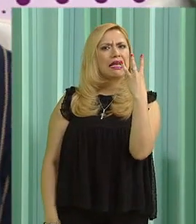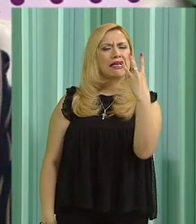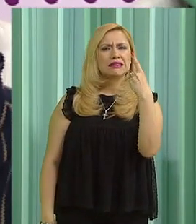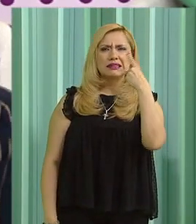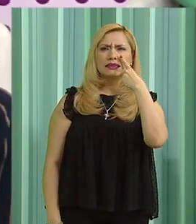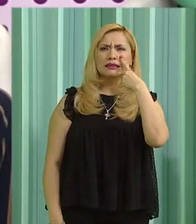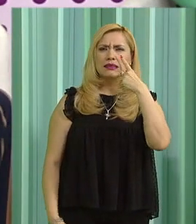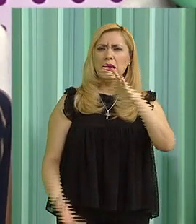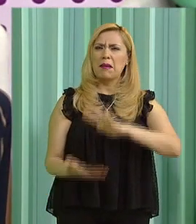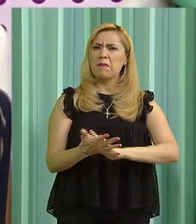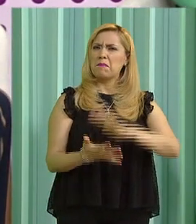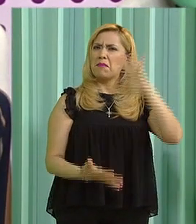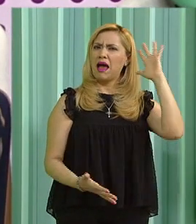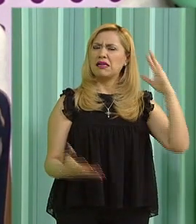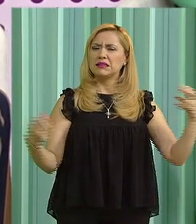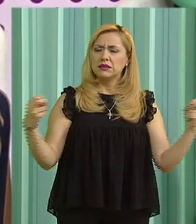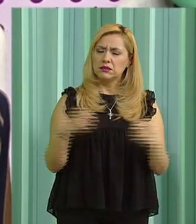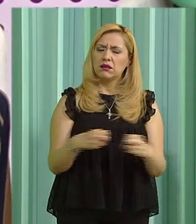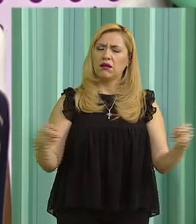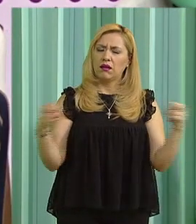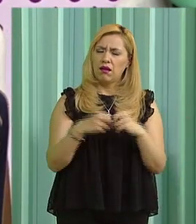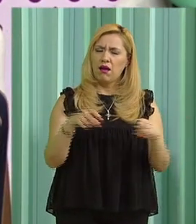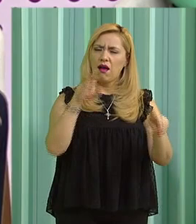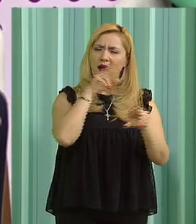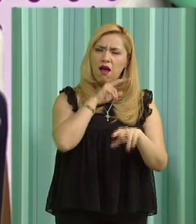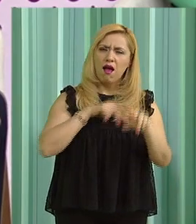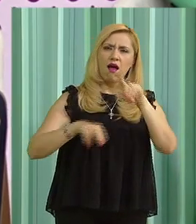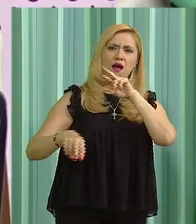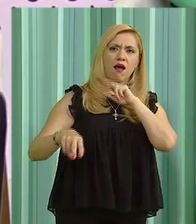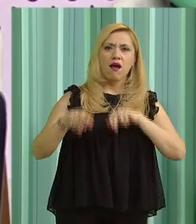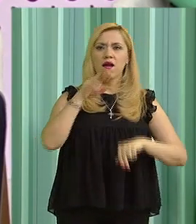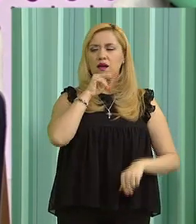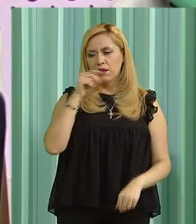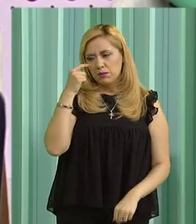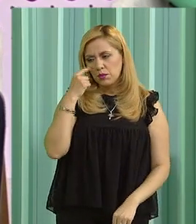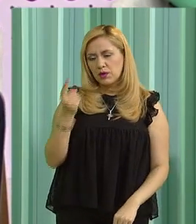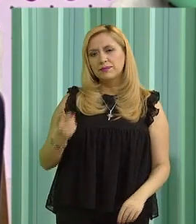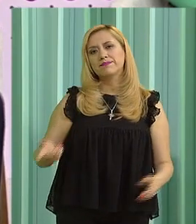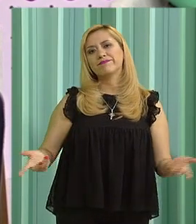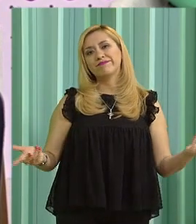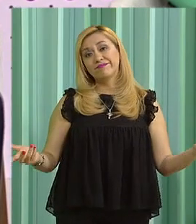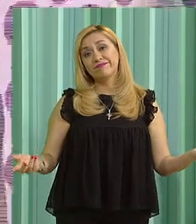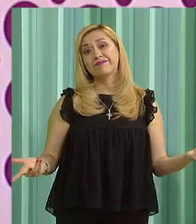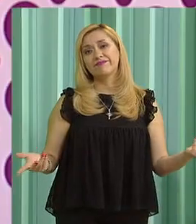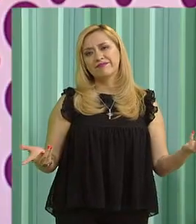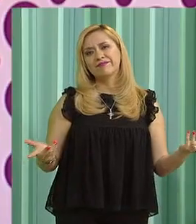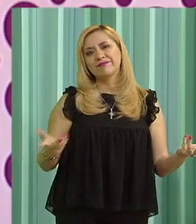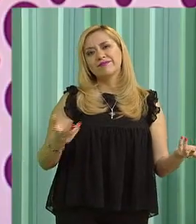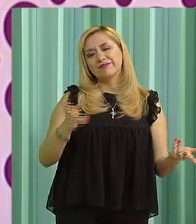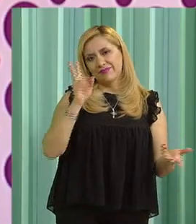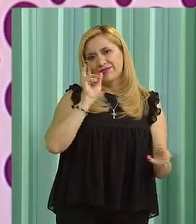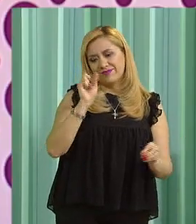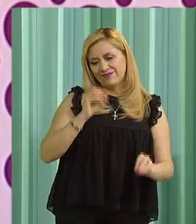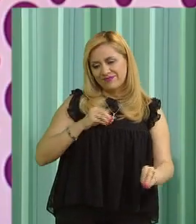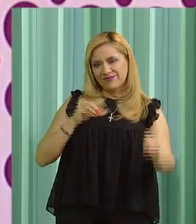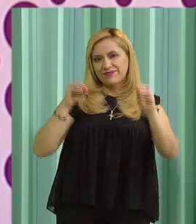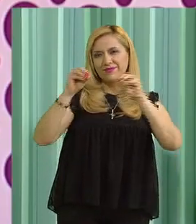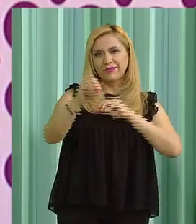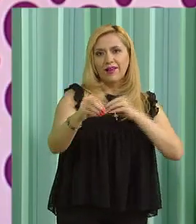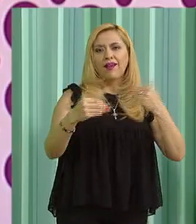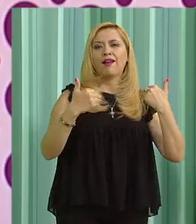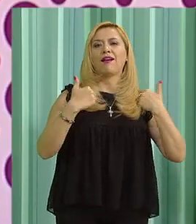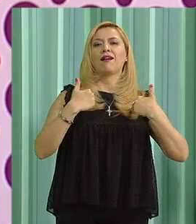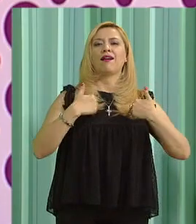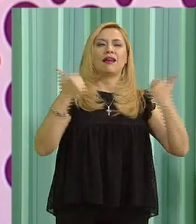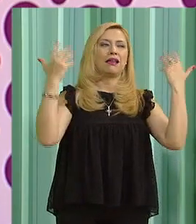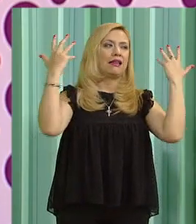estresores más grandes que existen en la vida, entonces podremos entender un poquito más, porque es